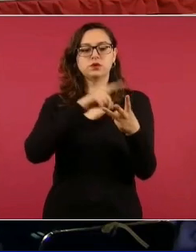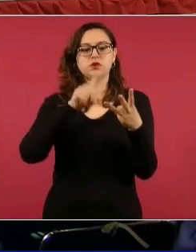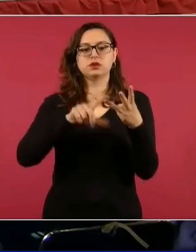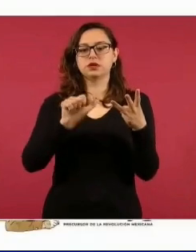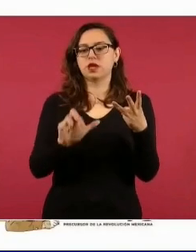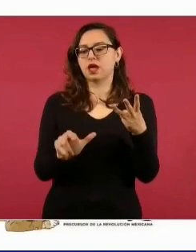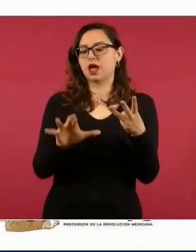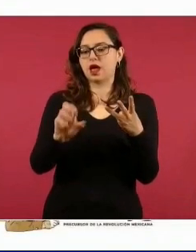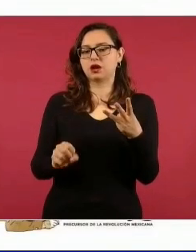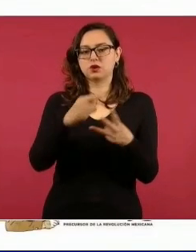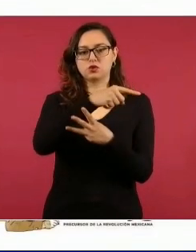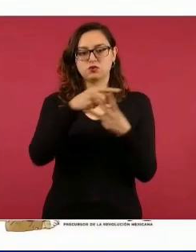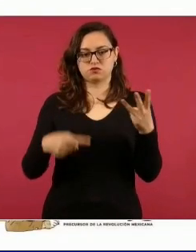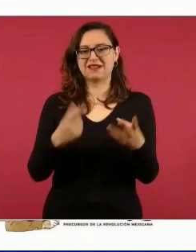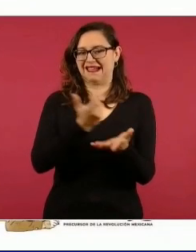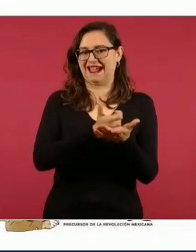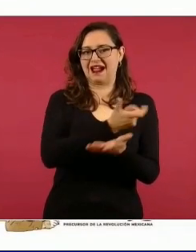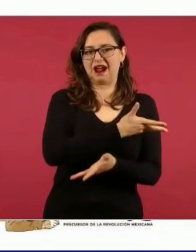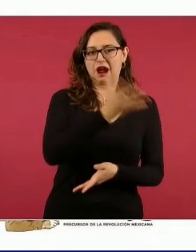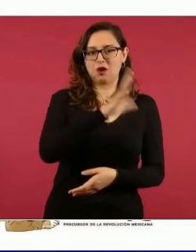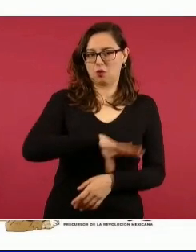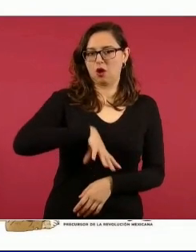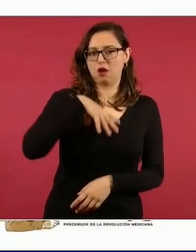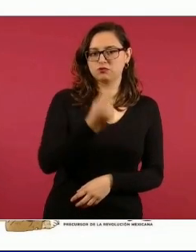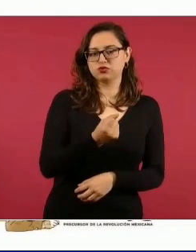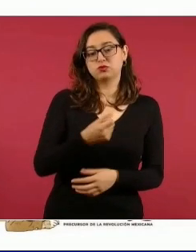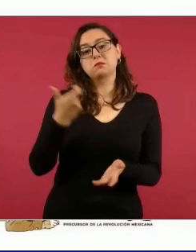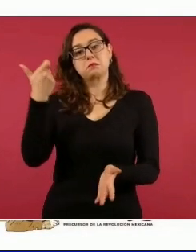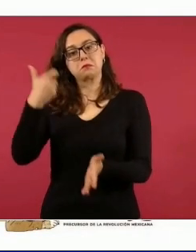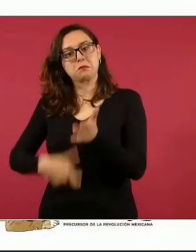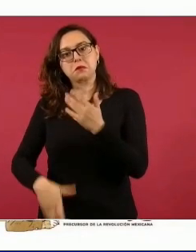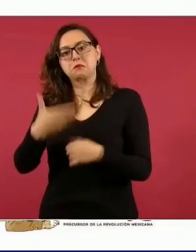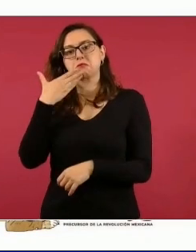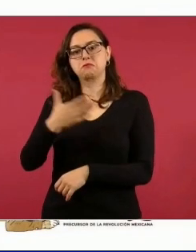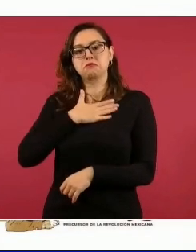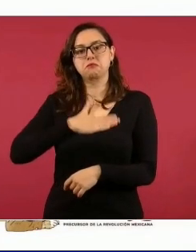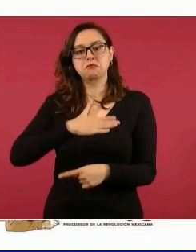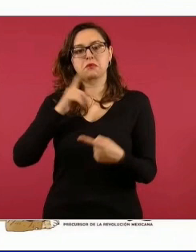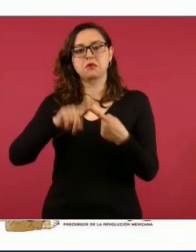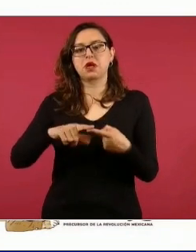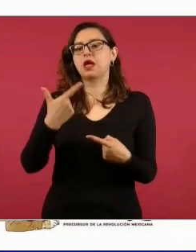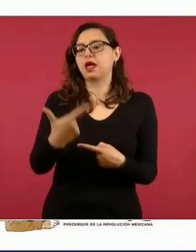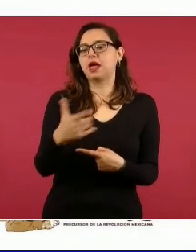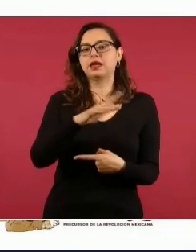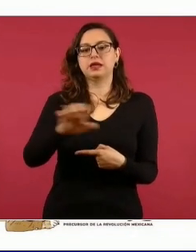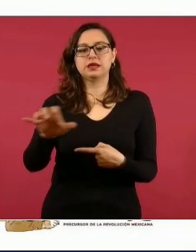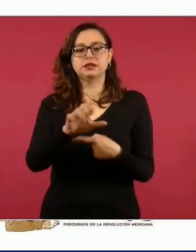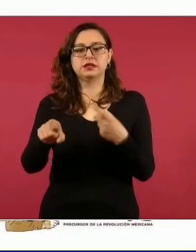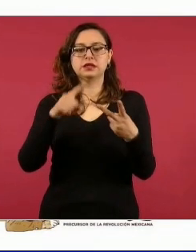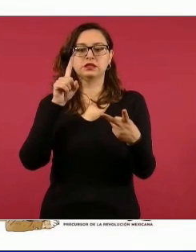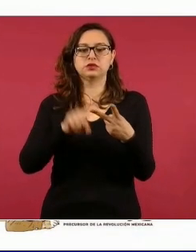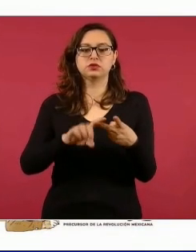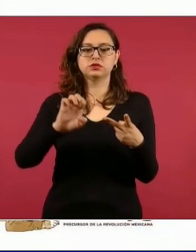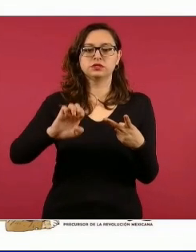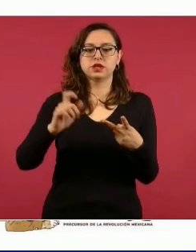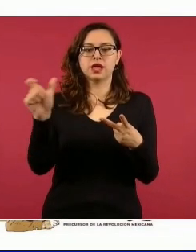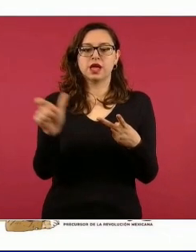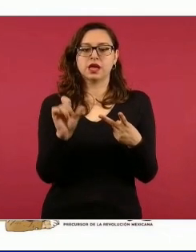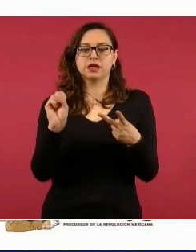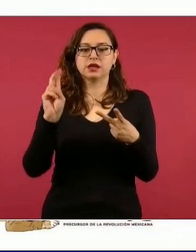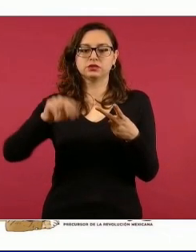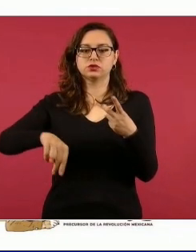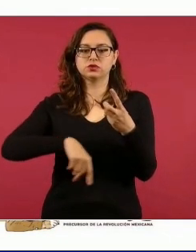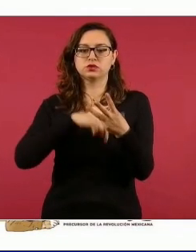las tres aliadas de los consumidores fue G500, ExxonMobil y Orsan. Si nos vamos por